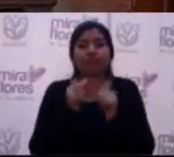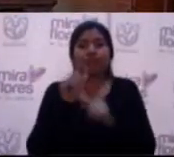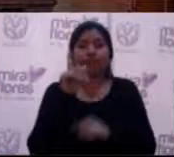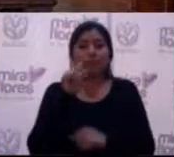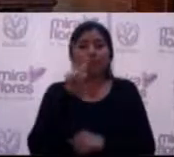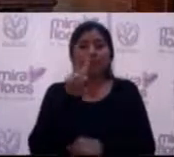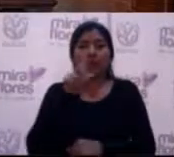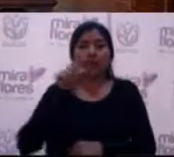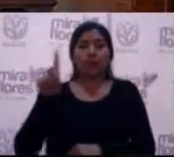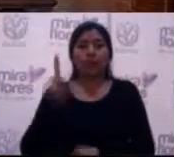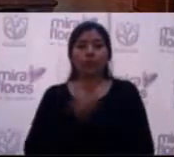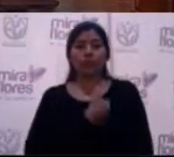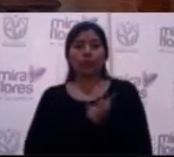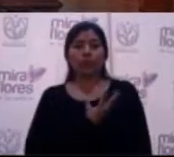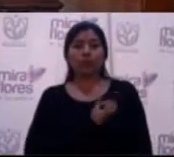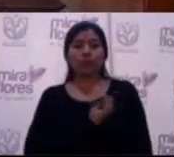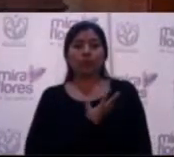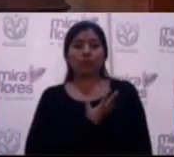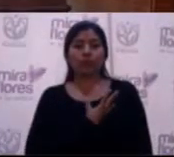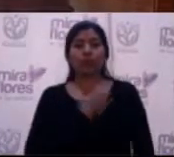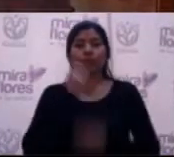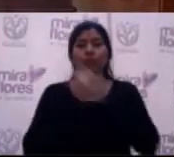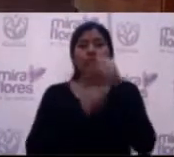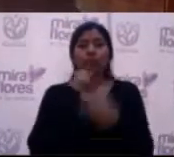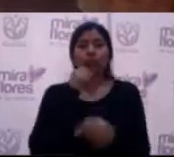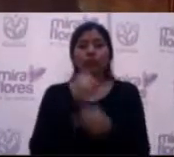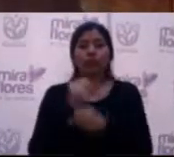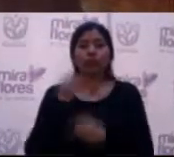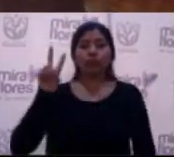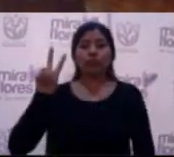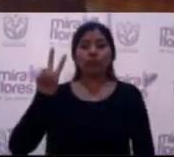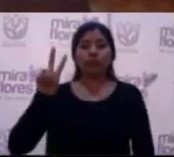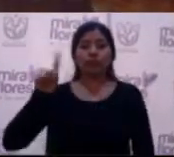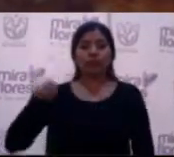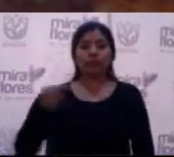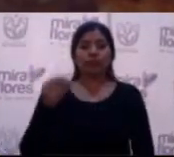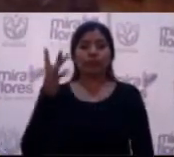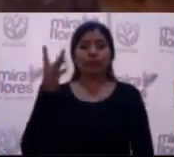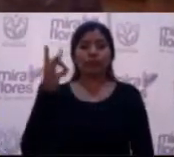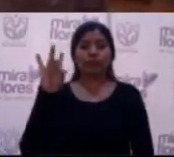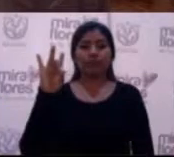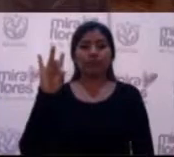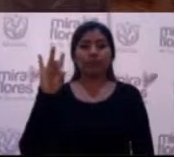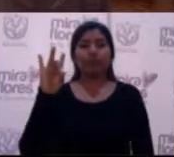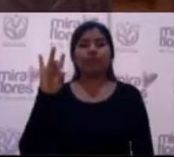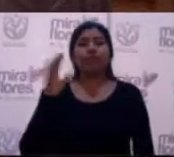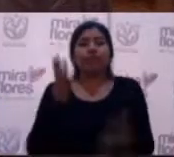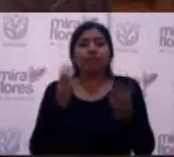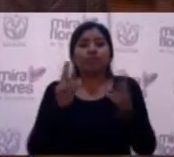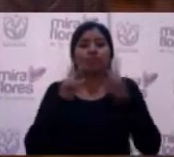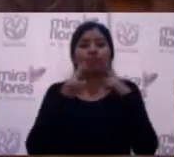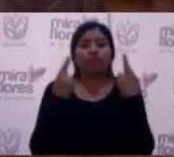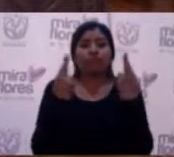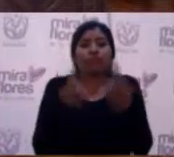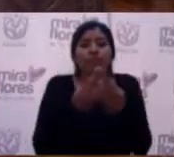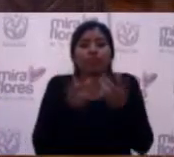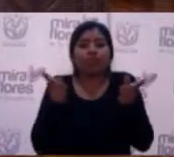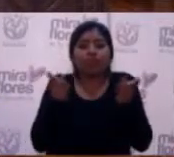mayo del año 2018. Es una sesión bien corta en realidad. Vamos